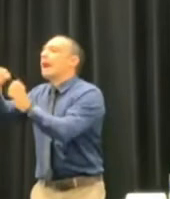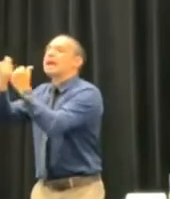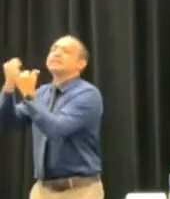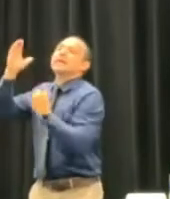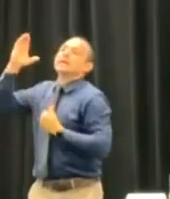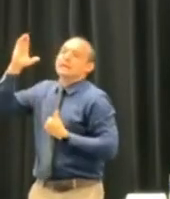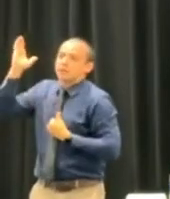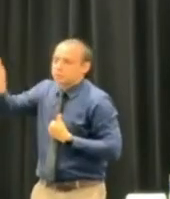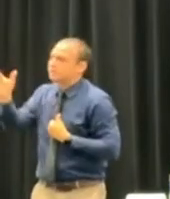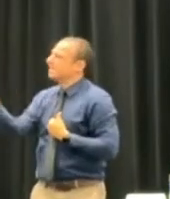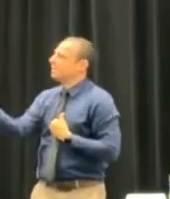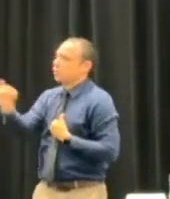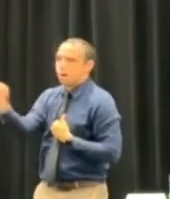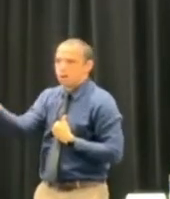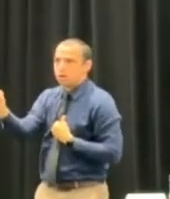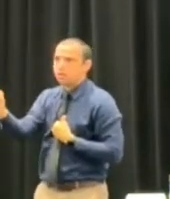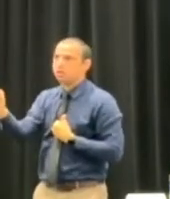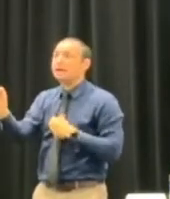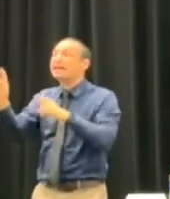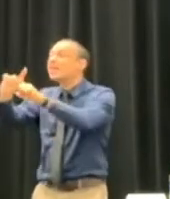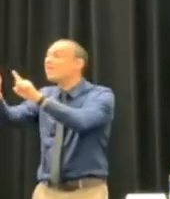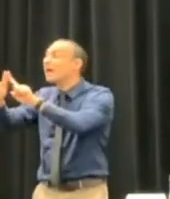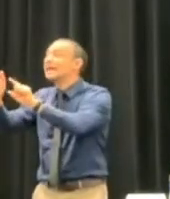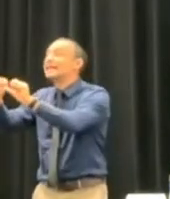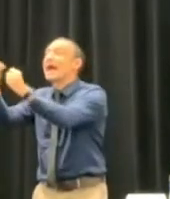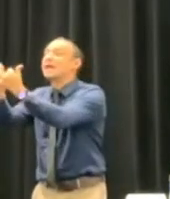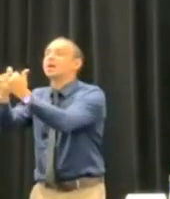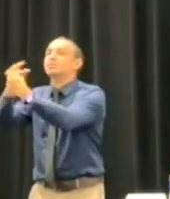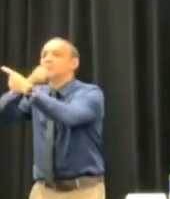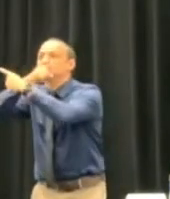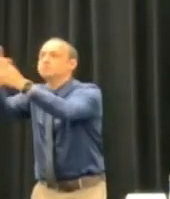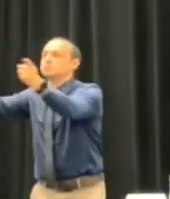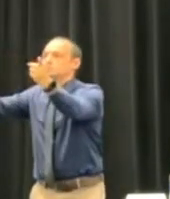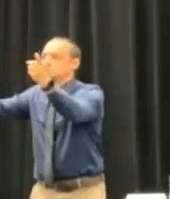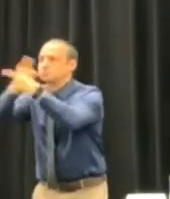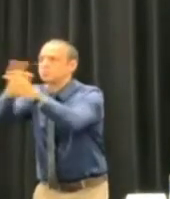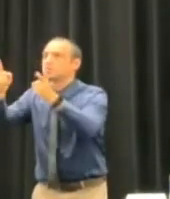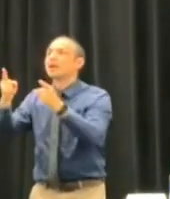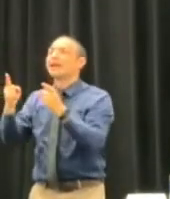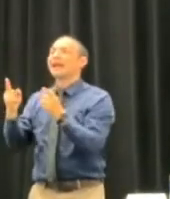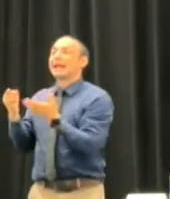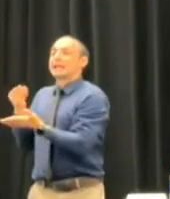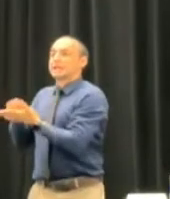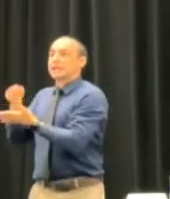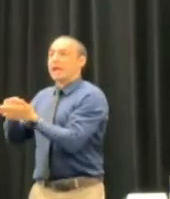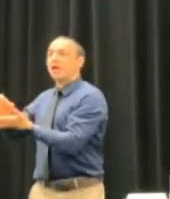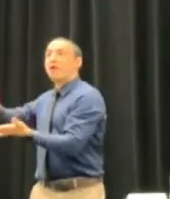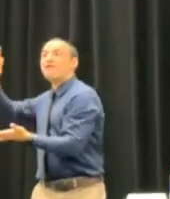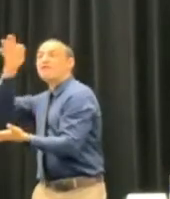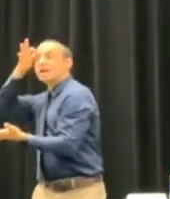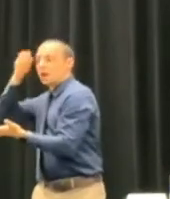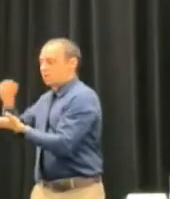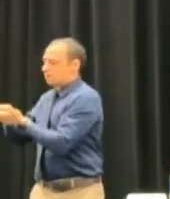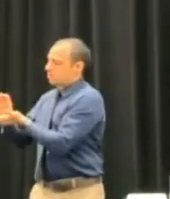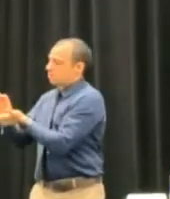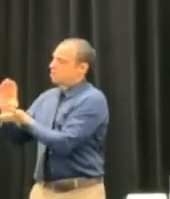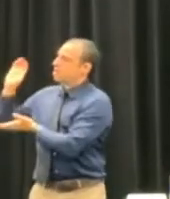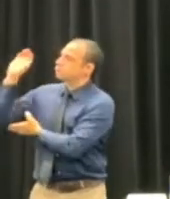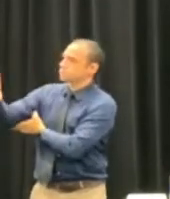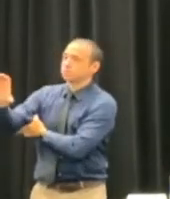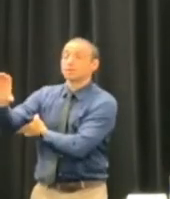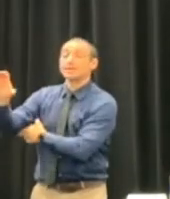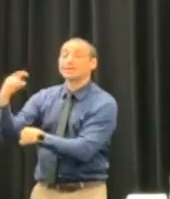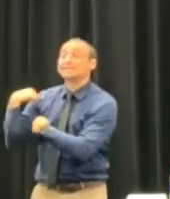semanas en los próximos meses otras agencias del gobierno haciendo anuncios similares dinero obligado de fondos federales por huracán maría